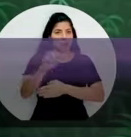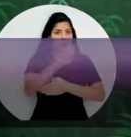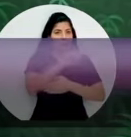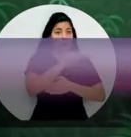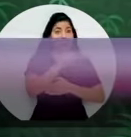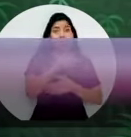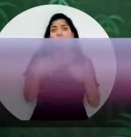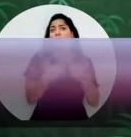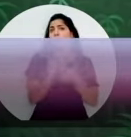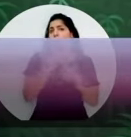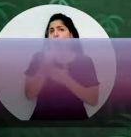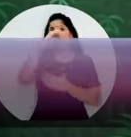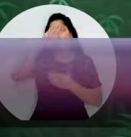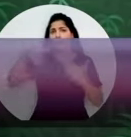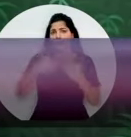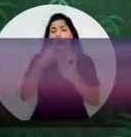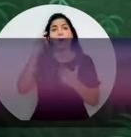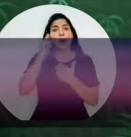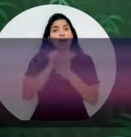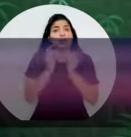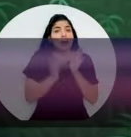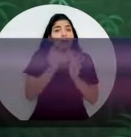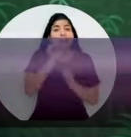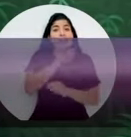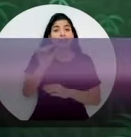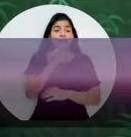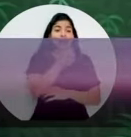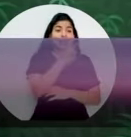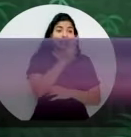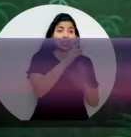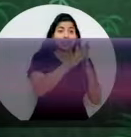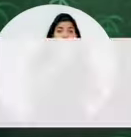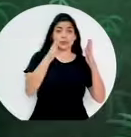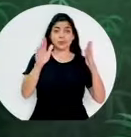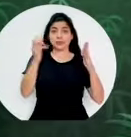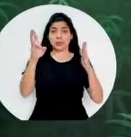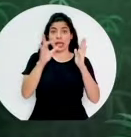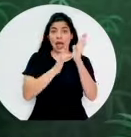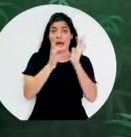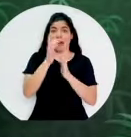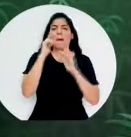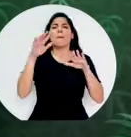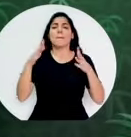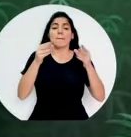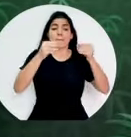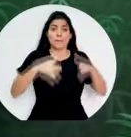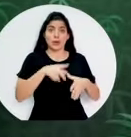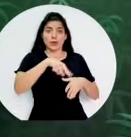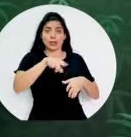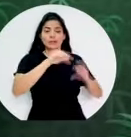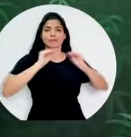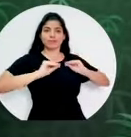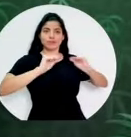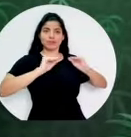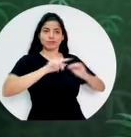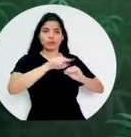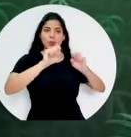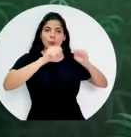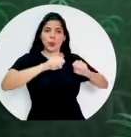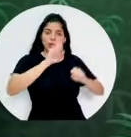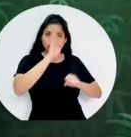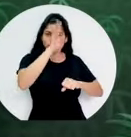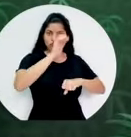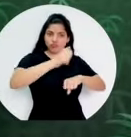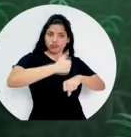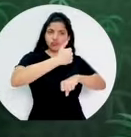secundaria. Eso es nuevo para todos, por eso aprovecharemos la semana del 13 al 17 de abril para capacitar a los docentes para que